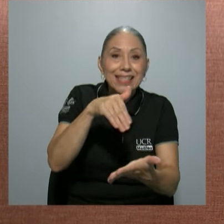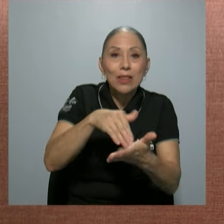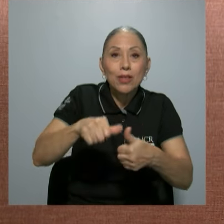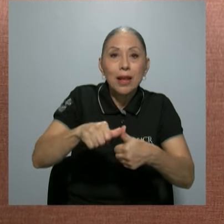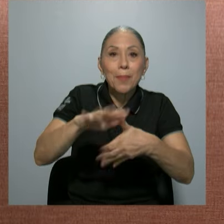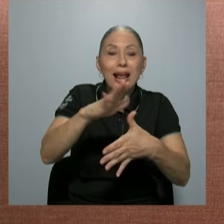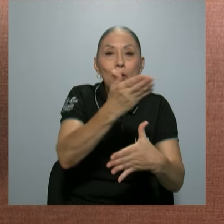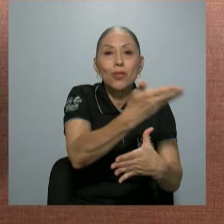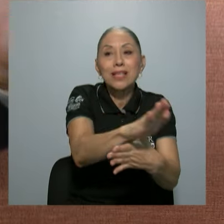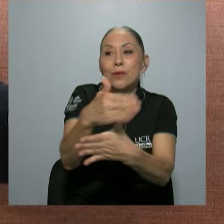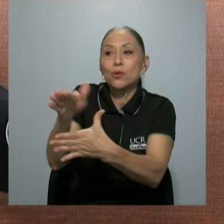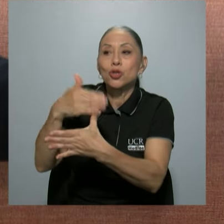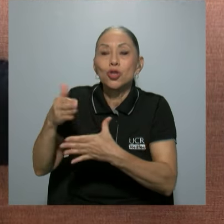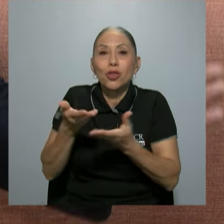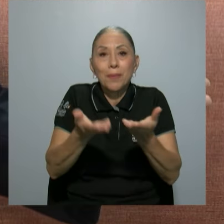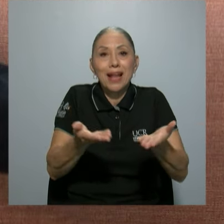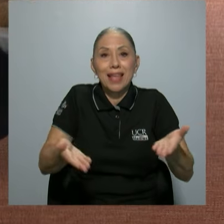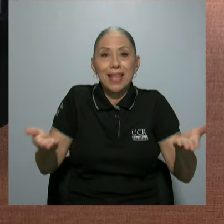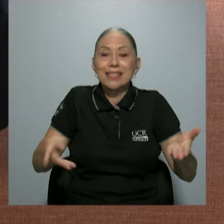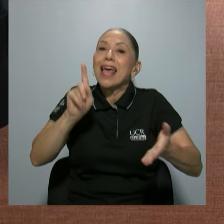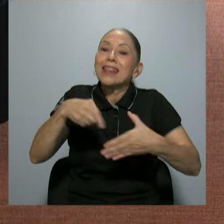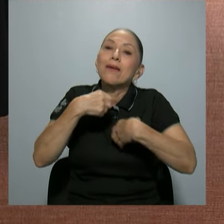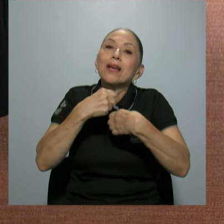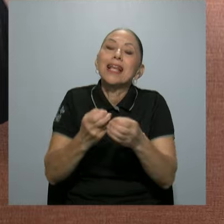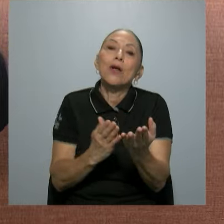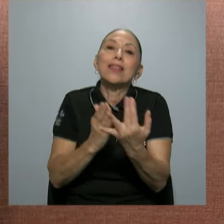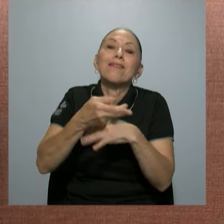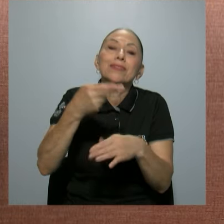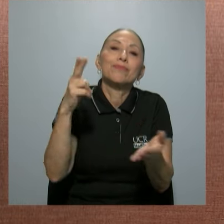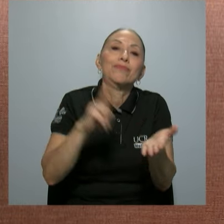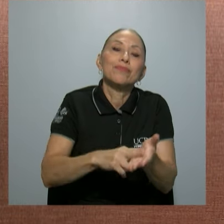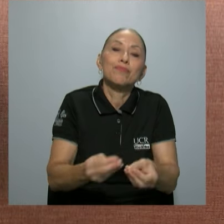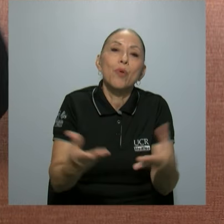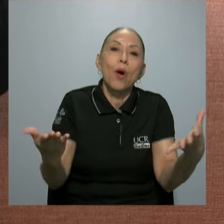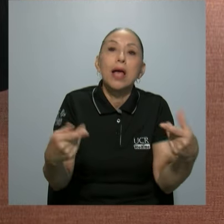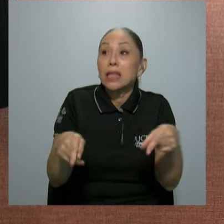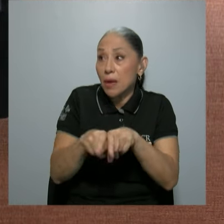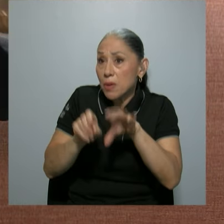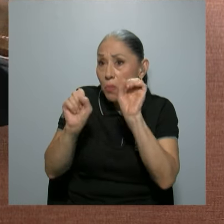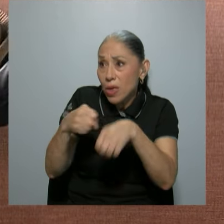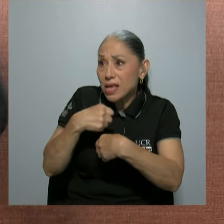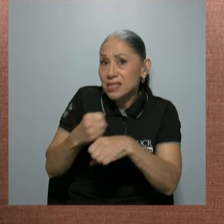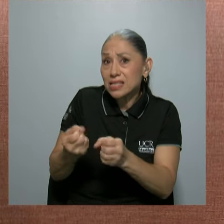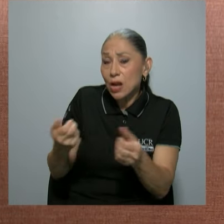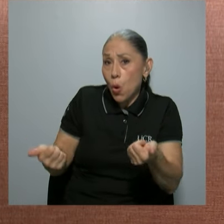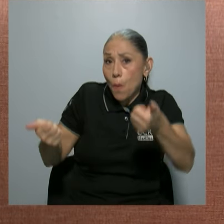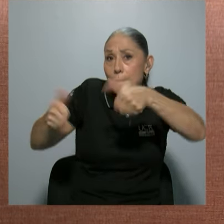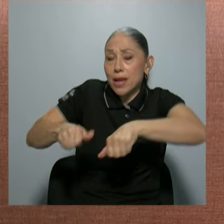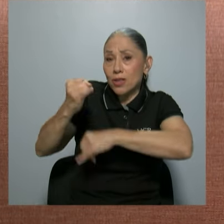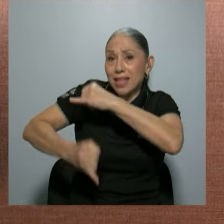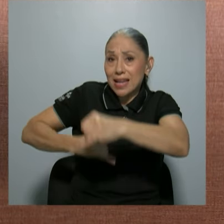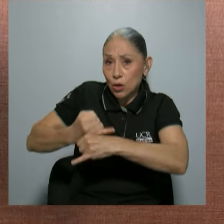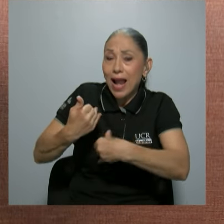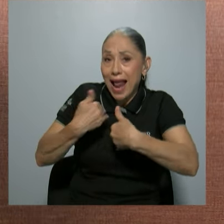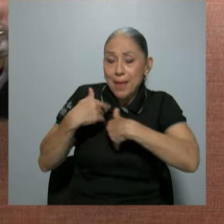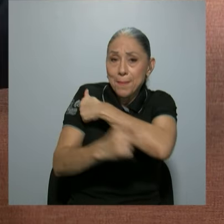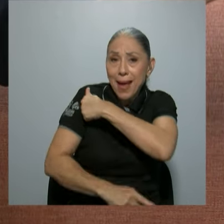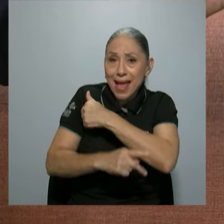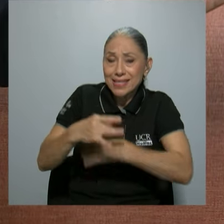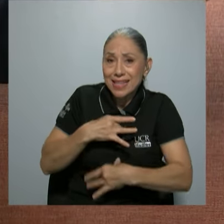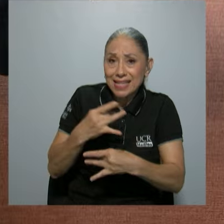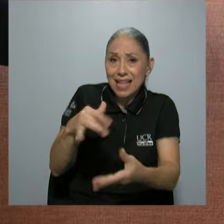por concesión de obra pública. Hay muchas, incluso naciones, incluso eso puede hacerse hasta por convenio internacional, porque hay naciones interesadas en eso. Obras